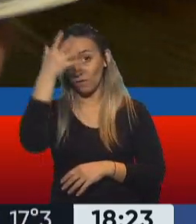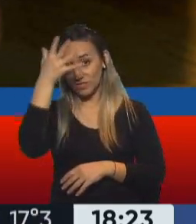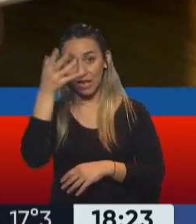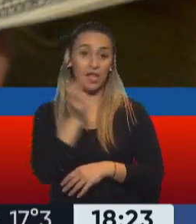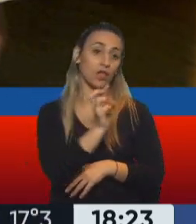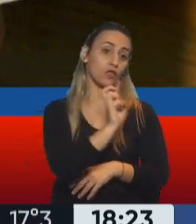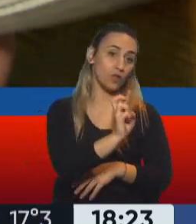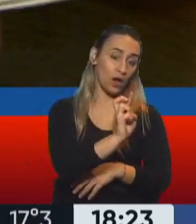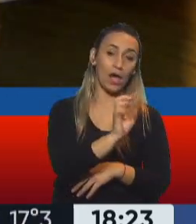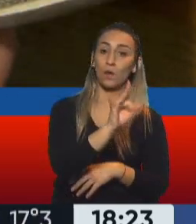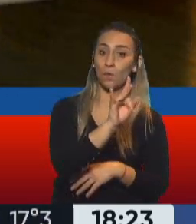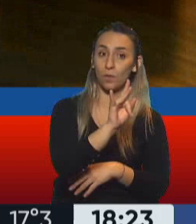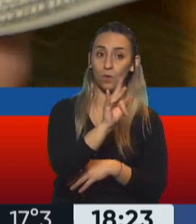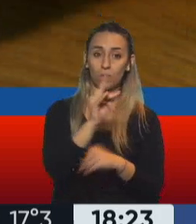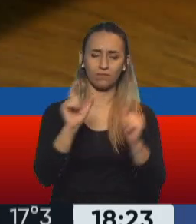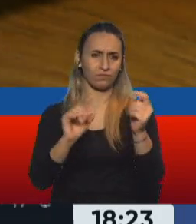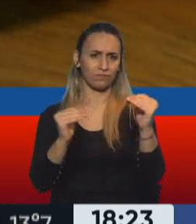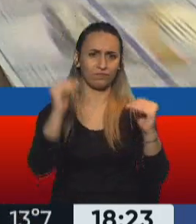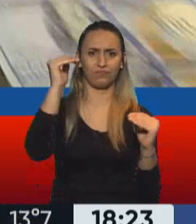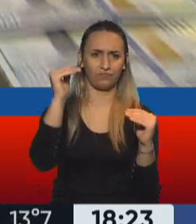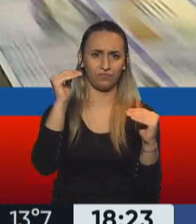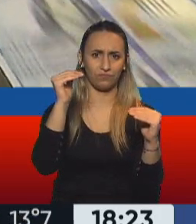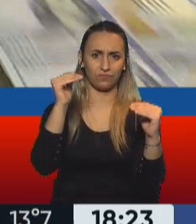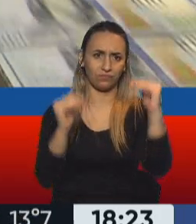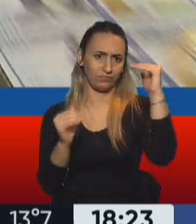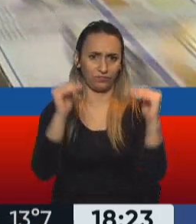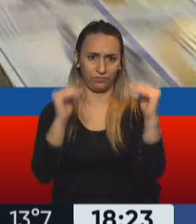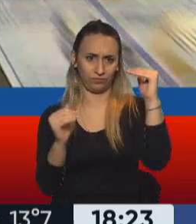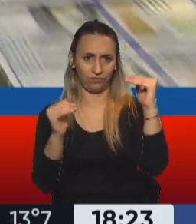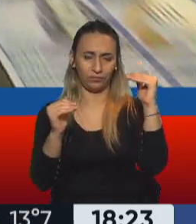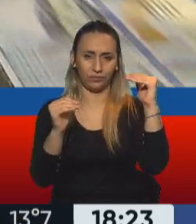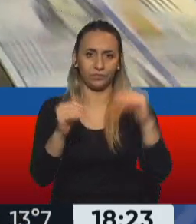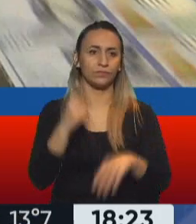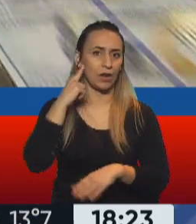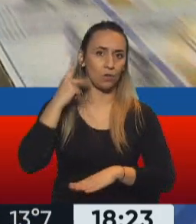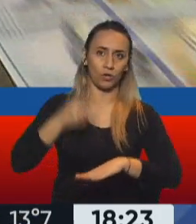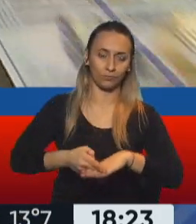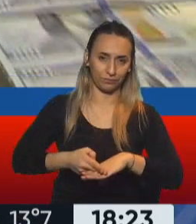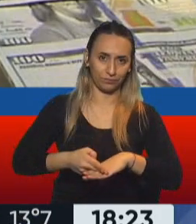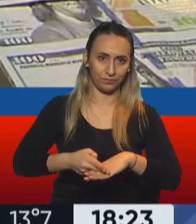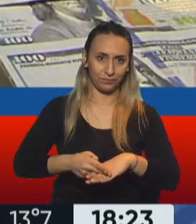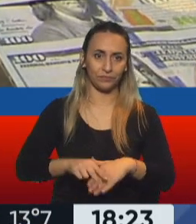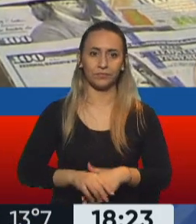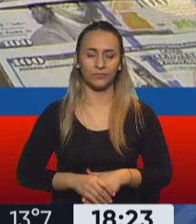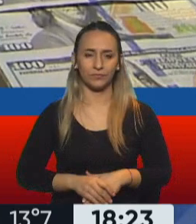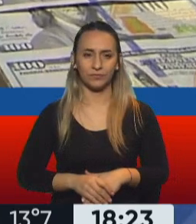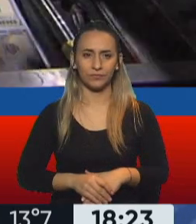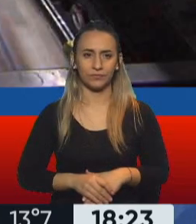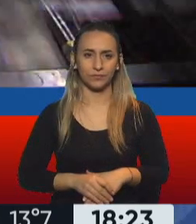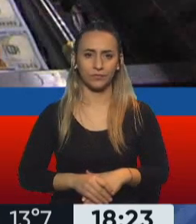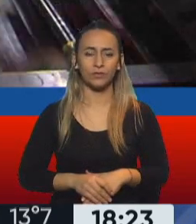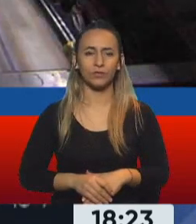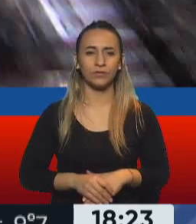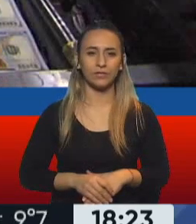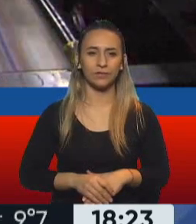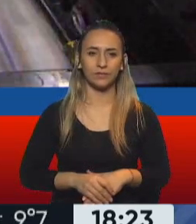y el dólar blue estaba, y el dólar, bueno, también la brecha entre el dólar blue, los dólares paralelos, está